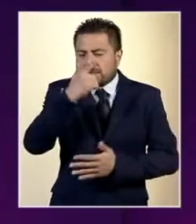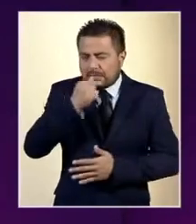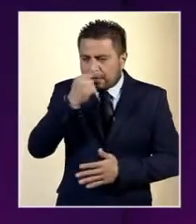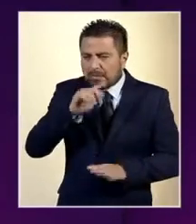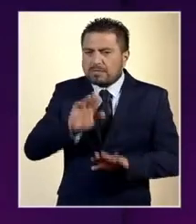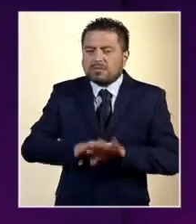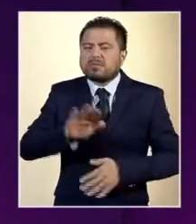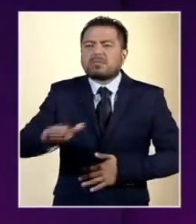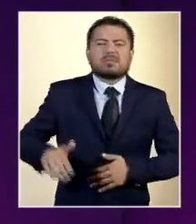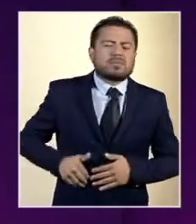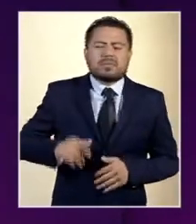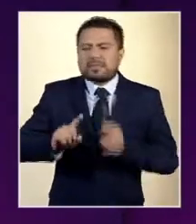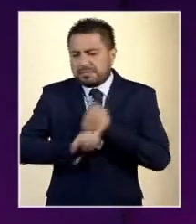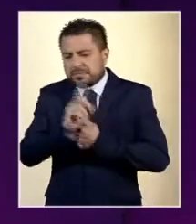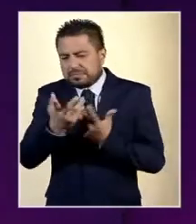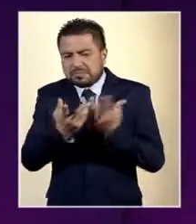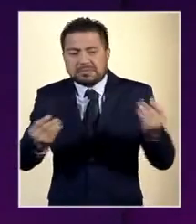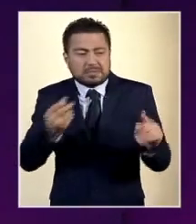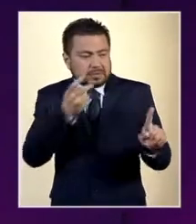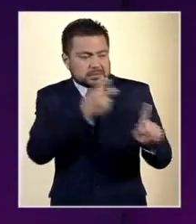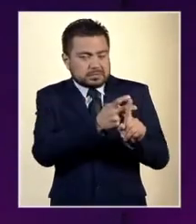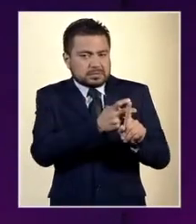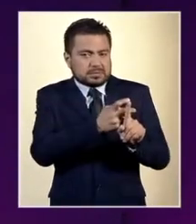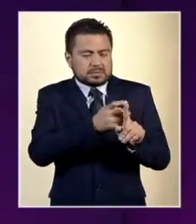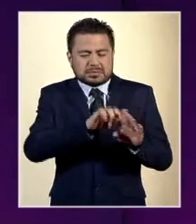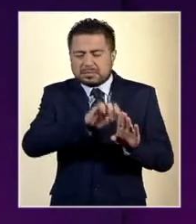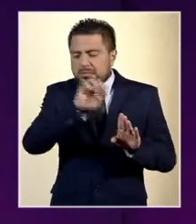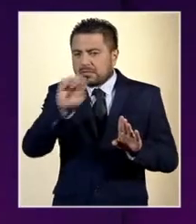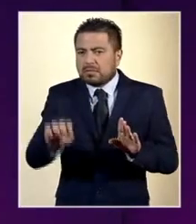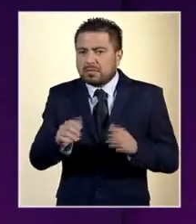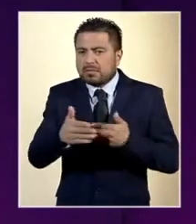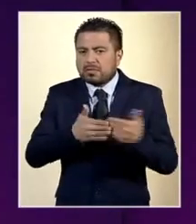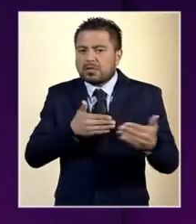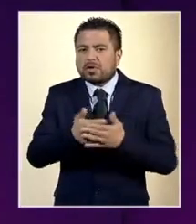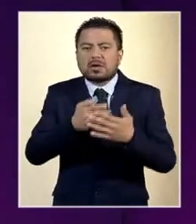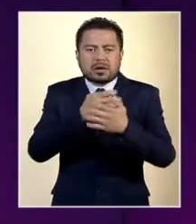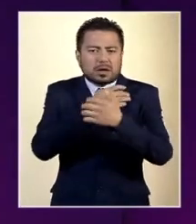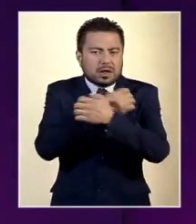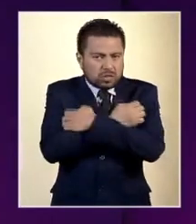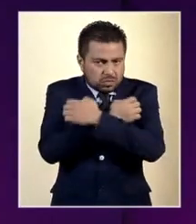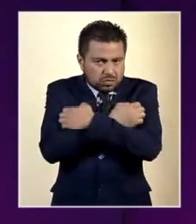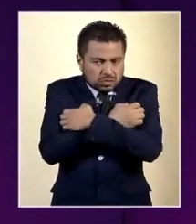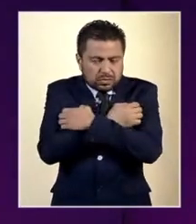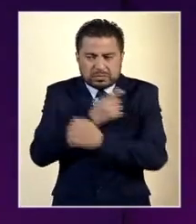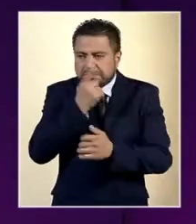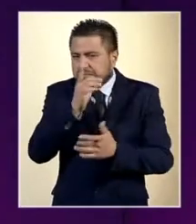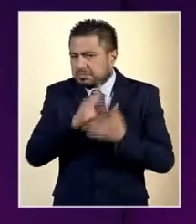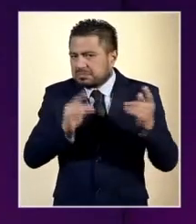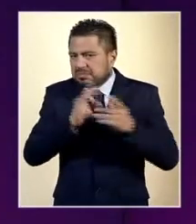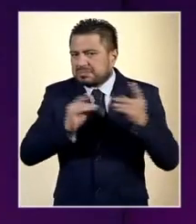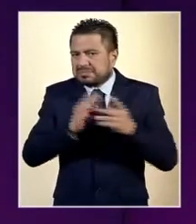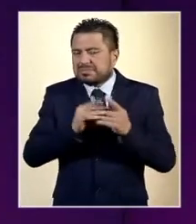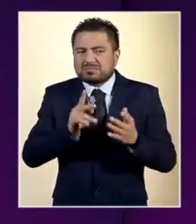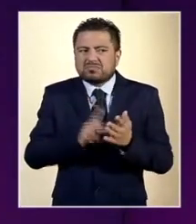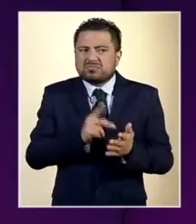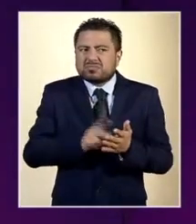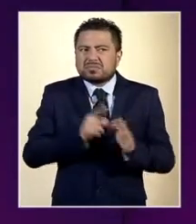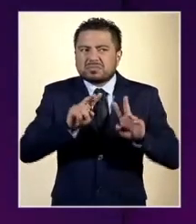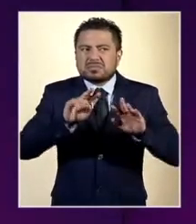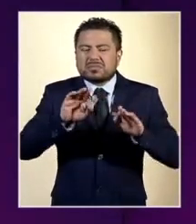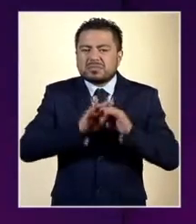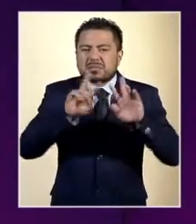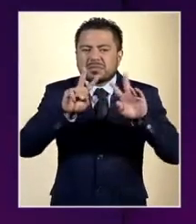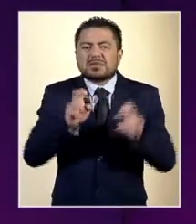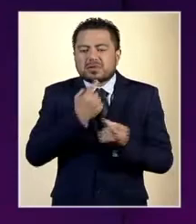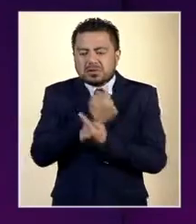con una herida. Solucionamos esa parte. Por ejemplo, en el modelo educativo se ha hablado mucho como de del tema de que